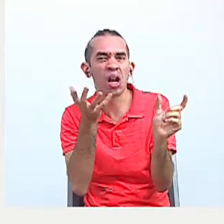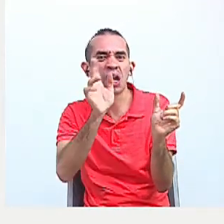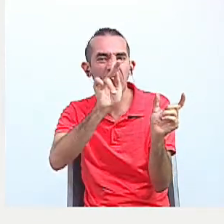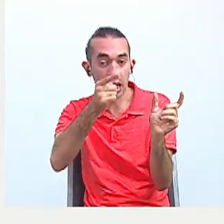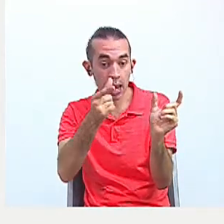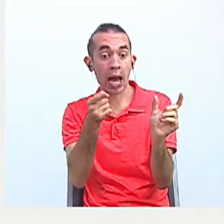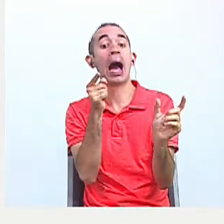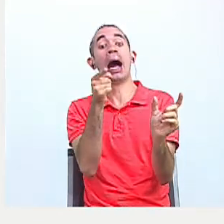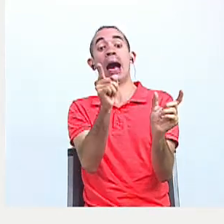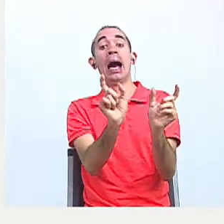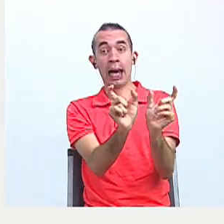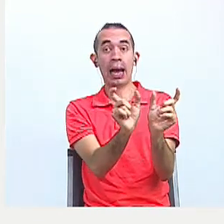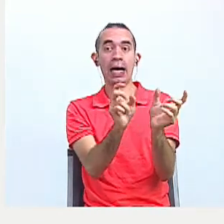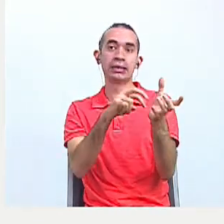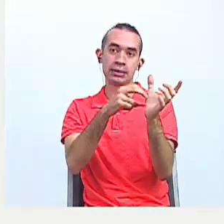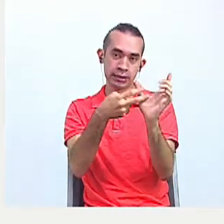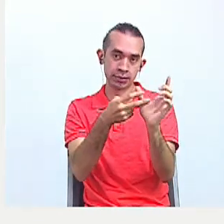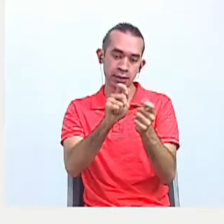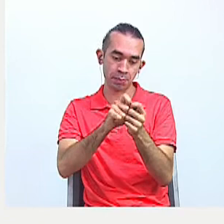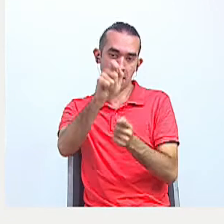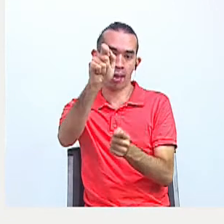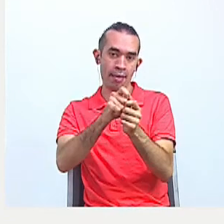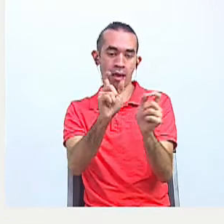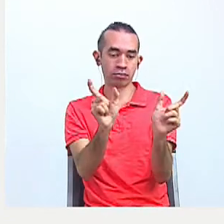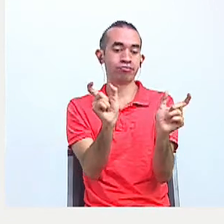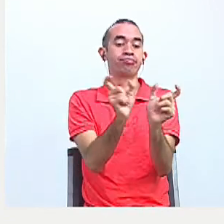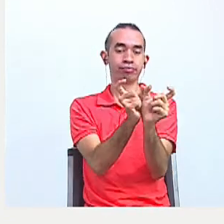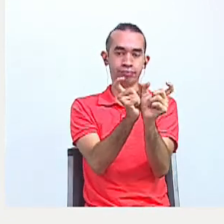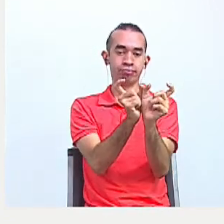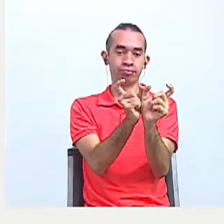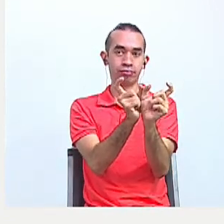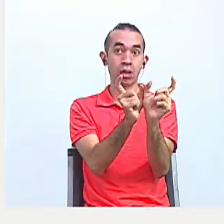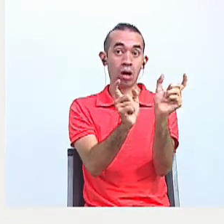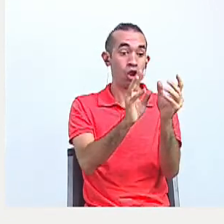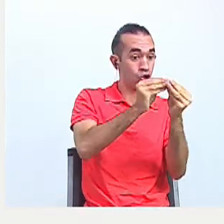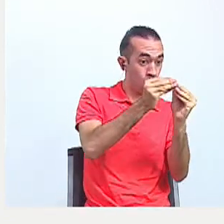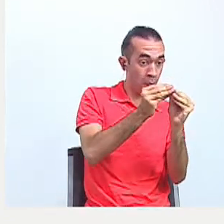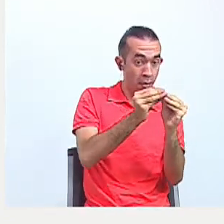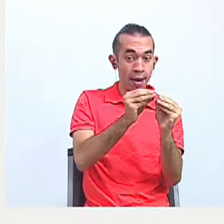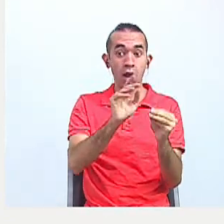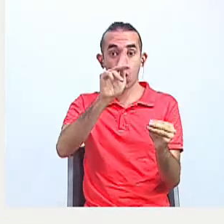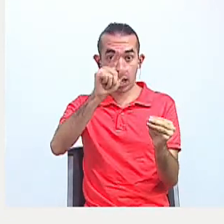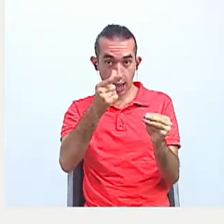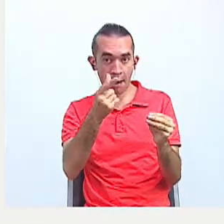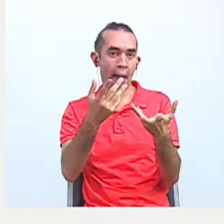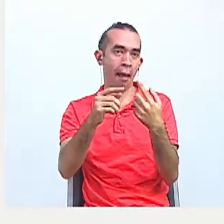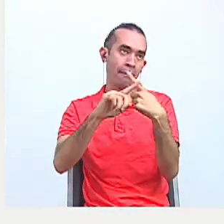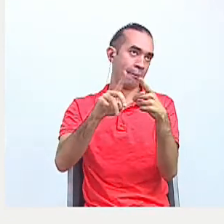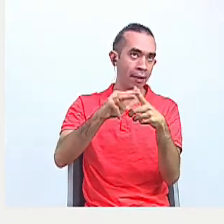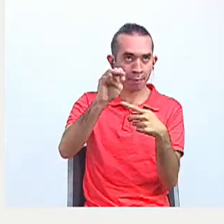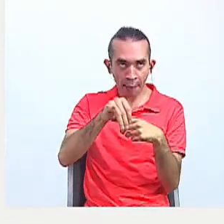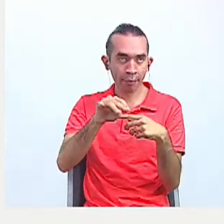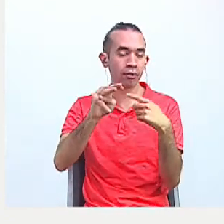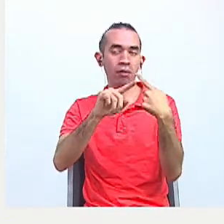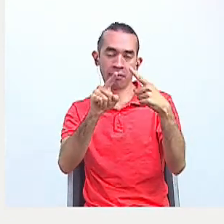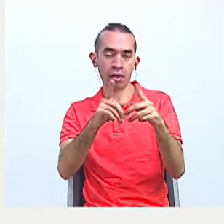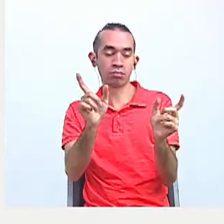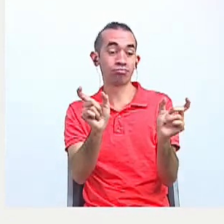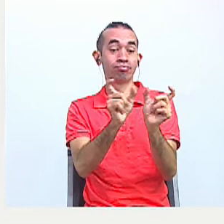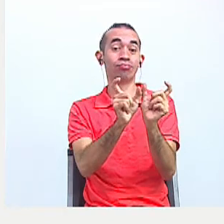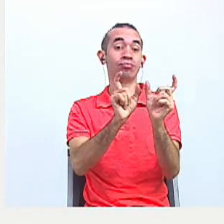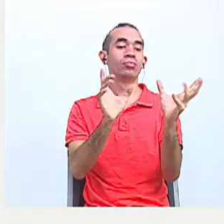kg, corresponde al complemento que requiere de ese número para decir que es una magnitud física. ¿Qué